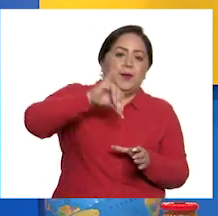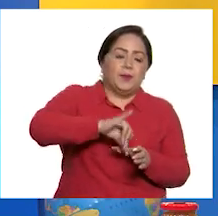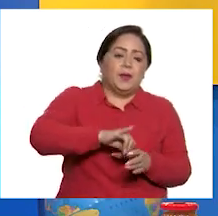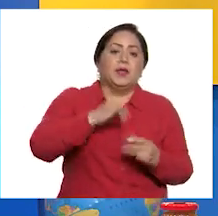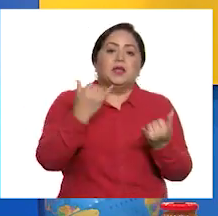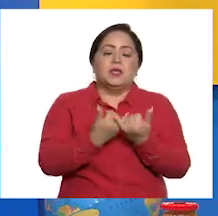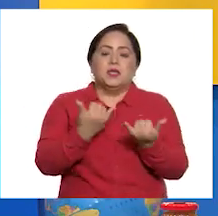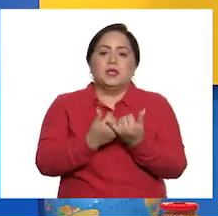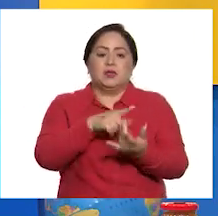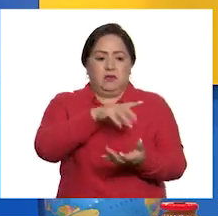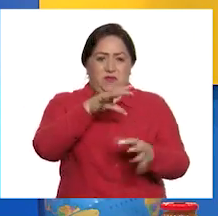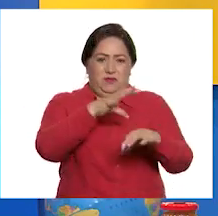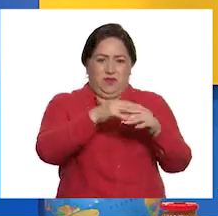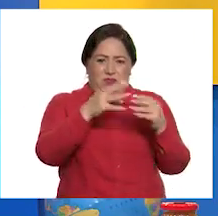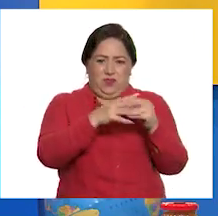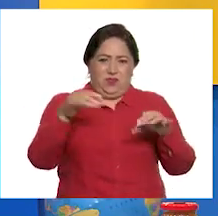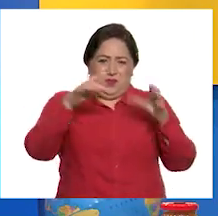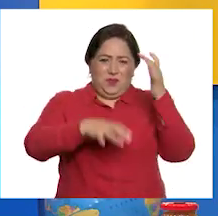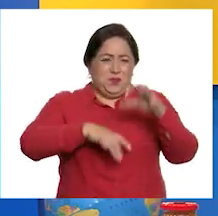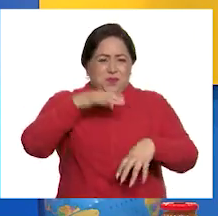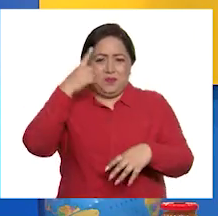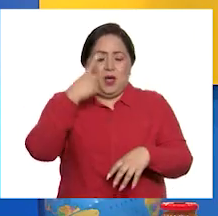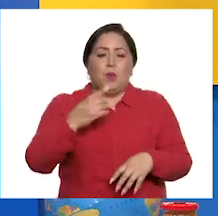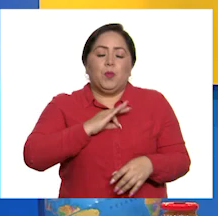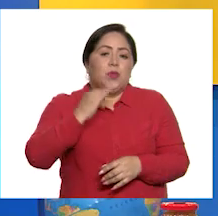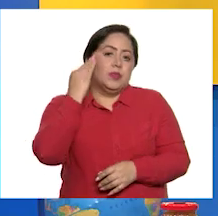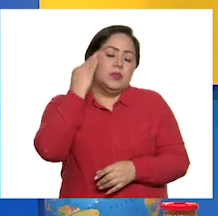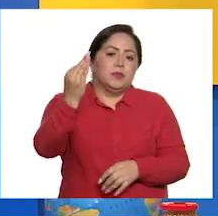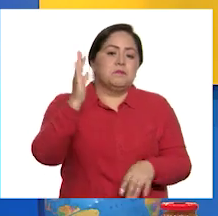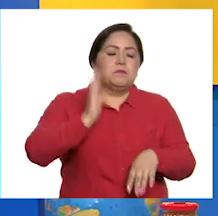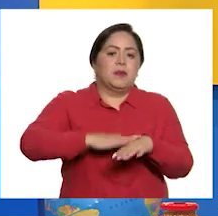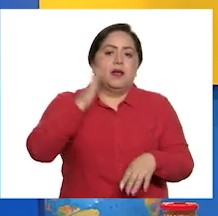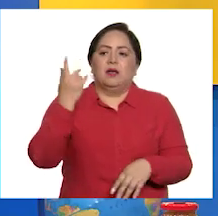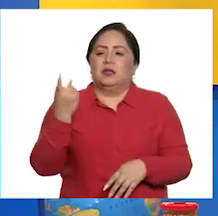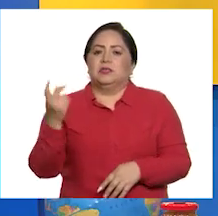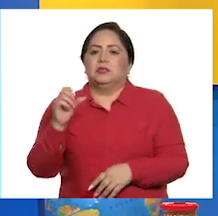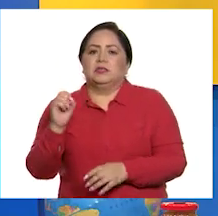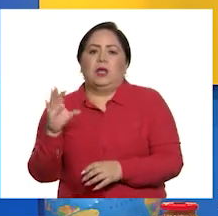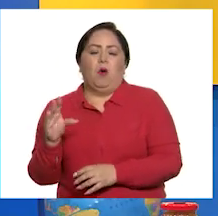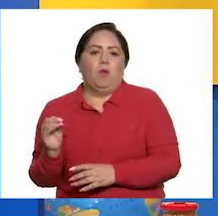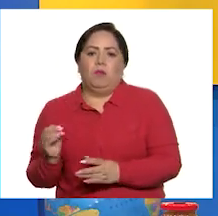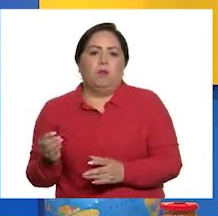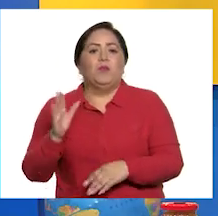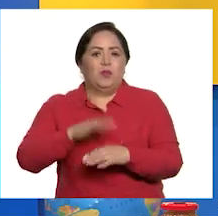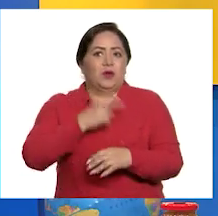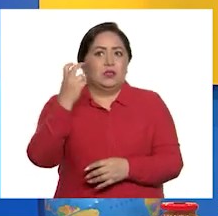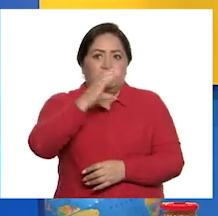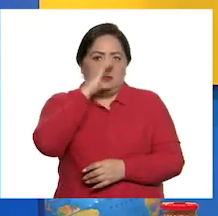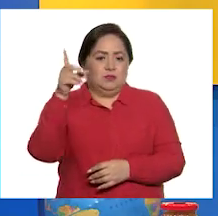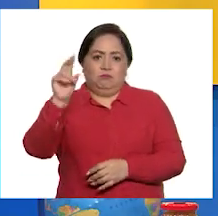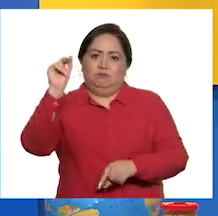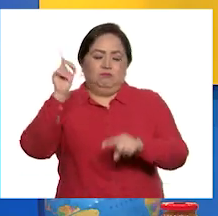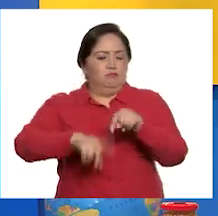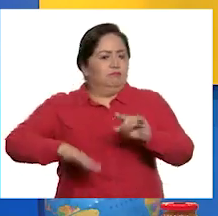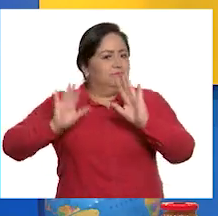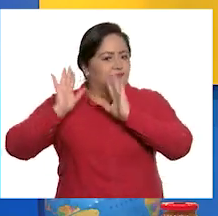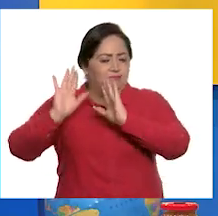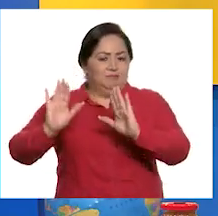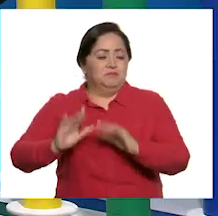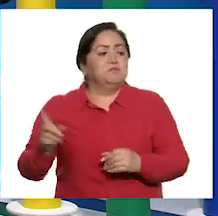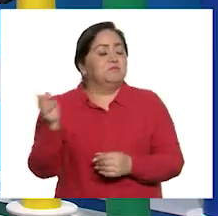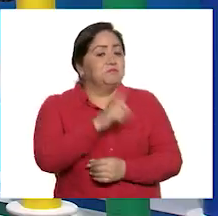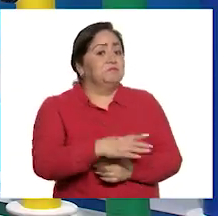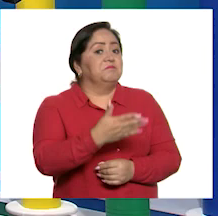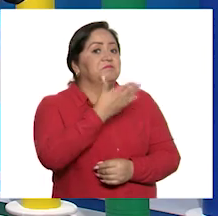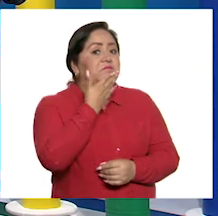luego cocer las frutas en él para que duren mucho más tiempo que los frutos frescos. Entonces, esa imagen no la quitamos, ¿verdad? Muy bien,